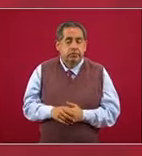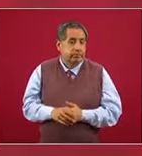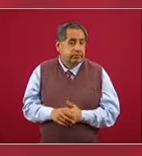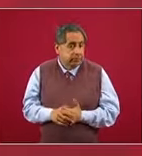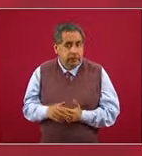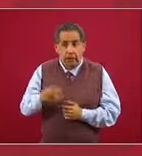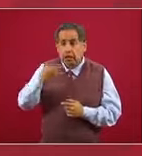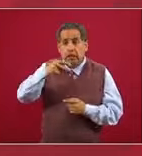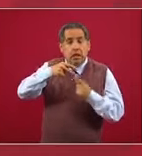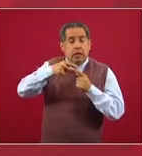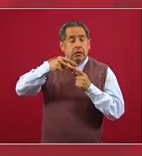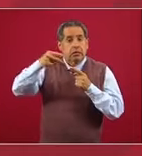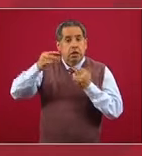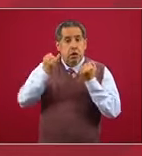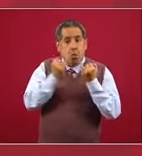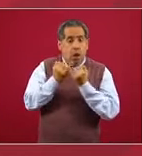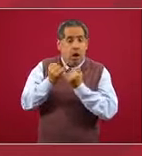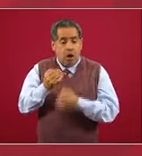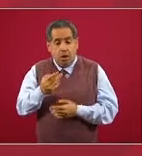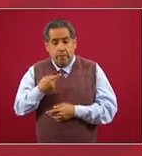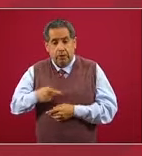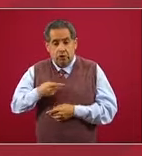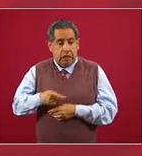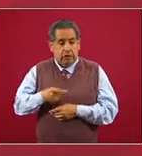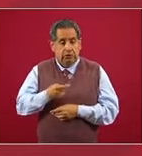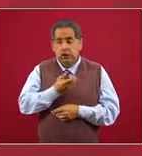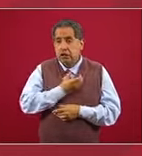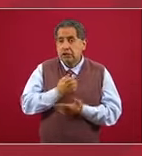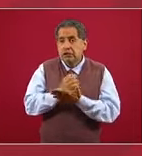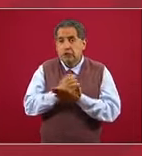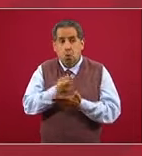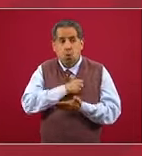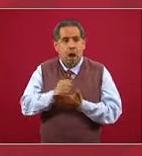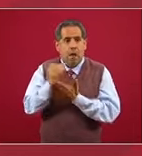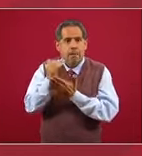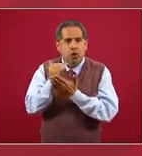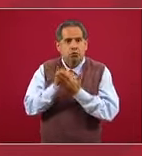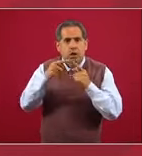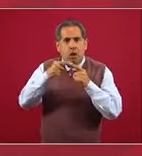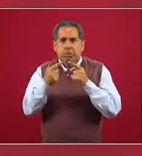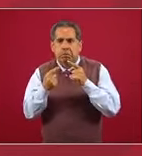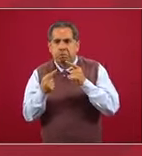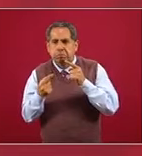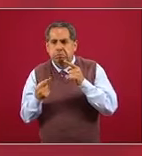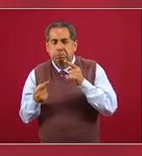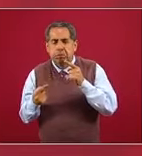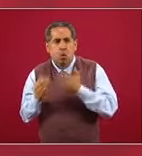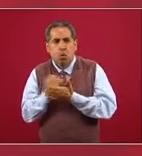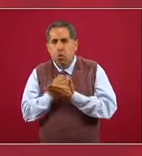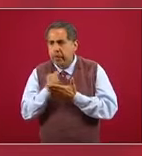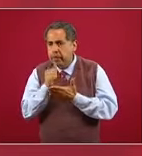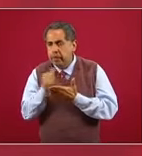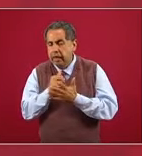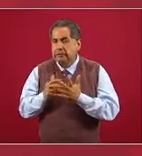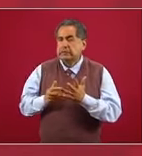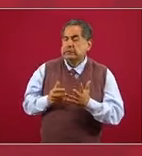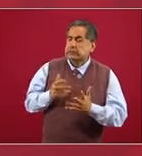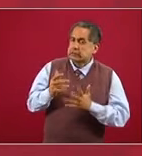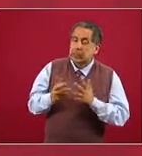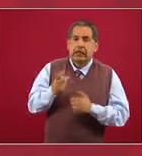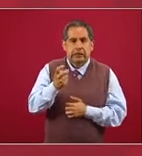Cuando esto no se da, o cuando la curva de recuperados empieza a ser menor que la ascendencia o en su momento la curva de estimados, pues bueno,